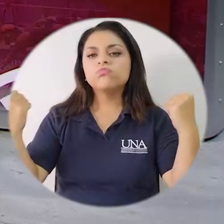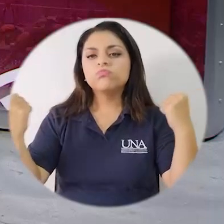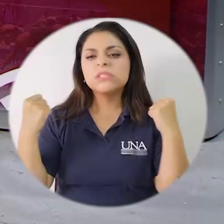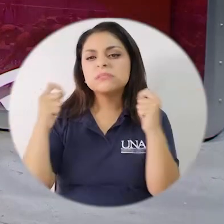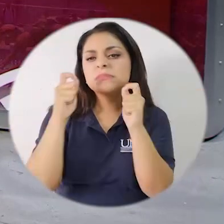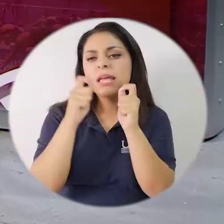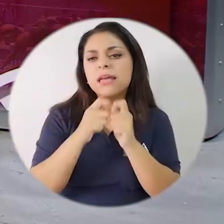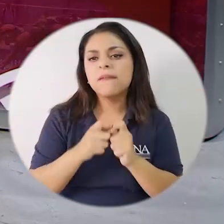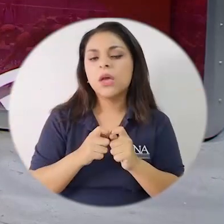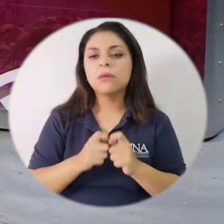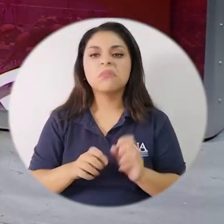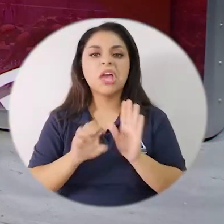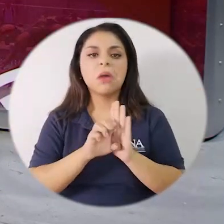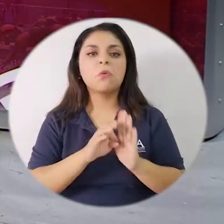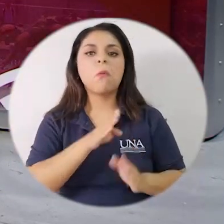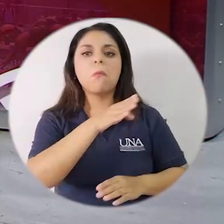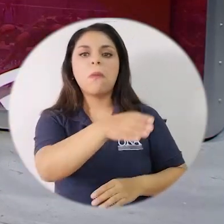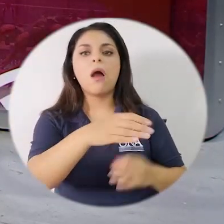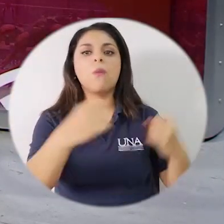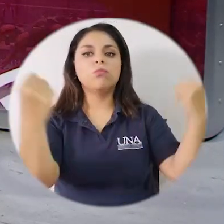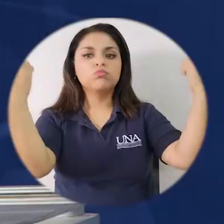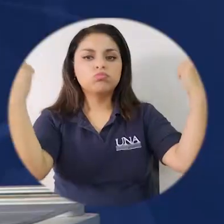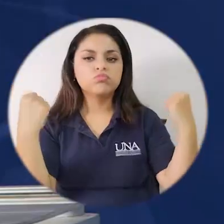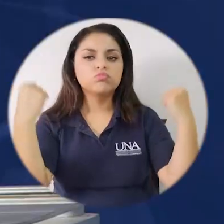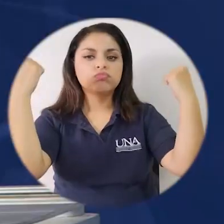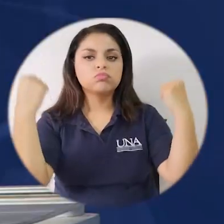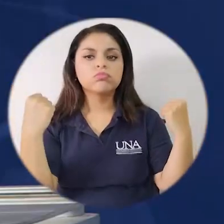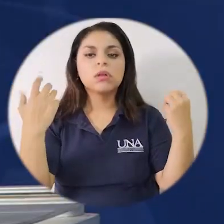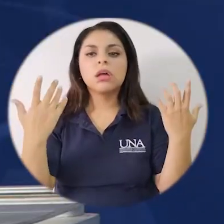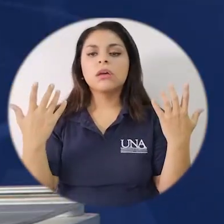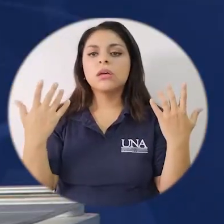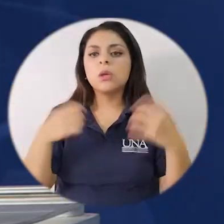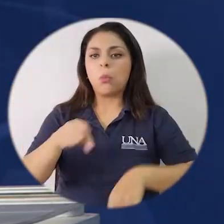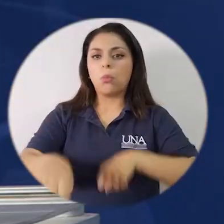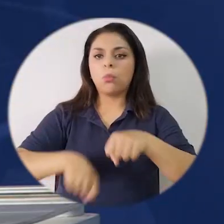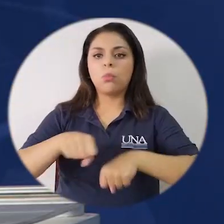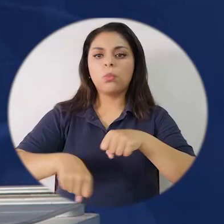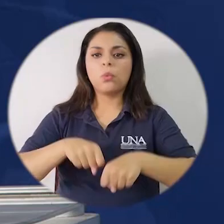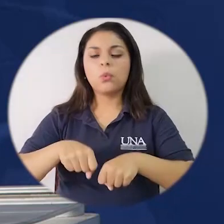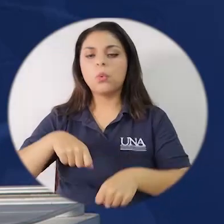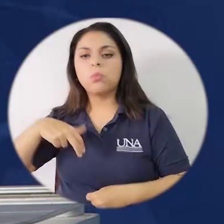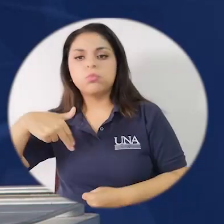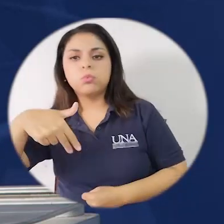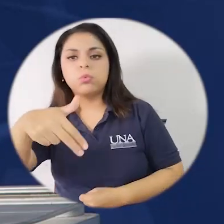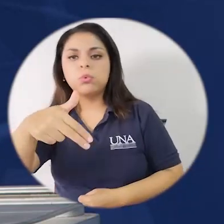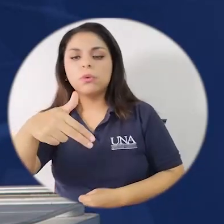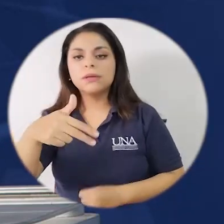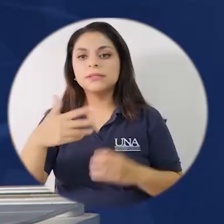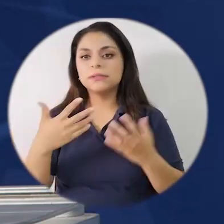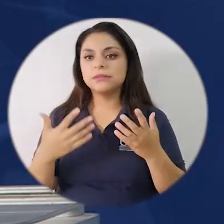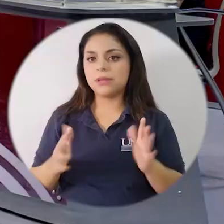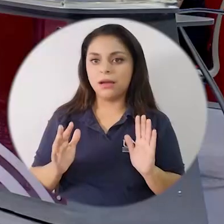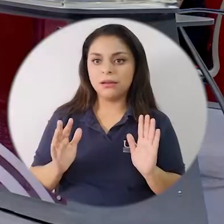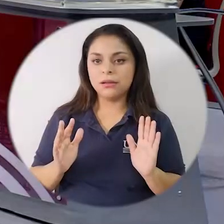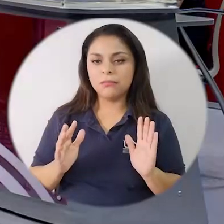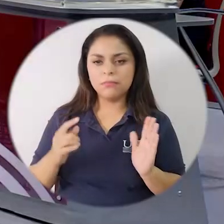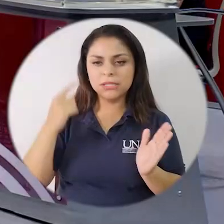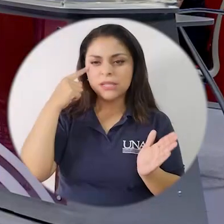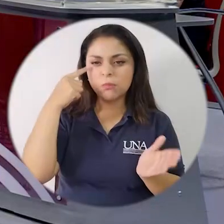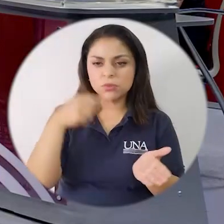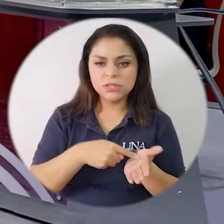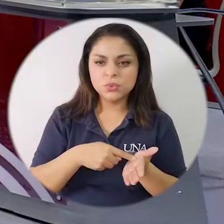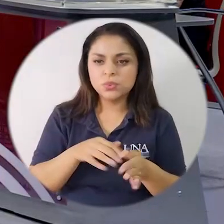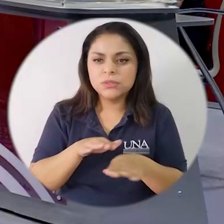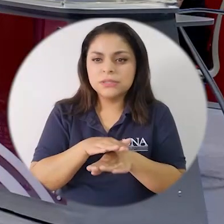correr, salir a andar en bicicleta, ir al gimnasio, hacer spinning, o sea, ¿verdad? Como ya la parte del ejercicio como